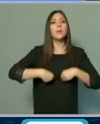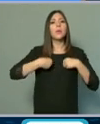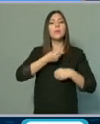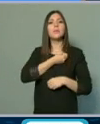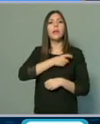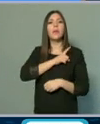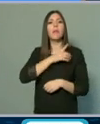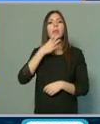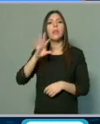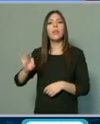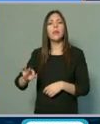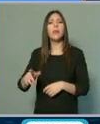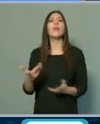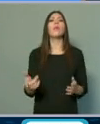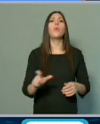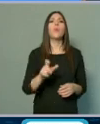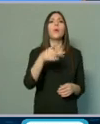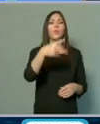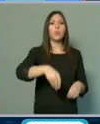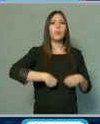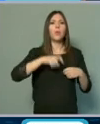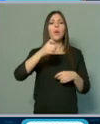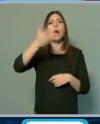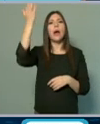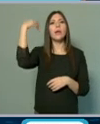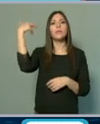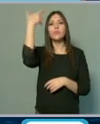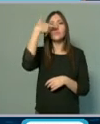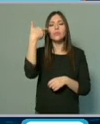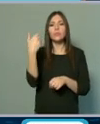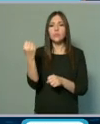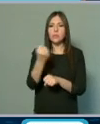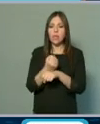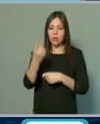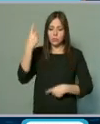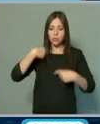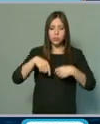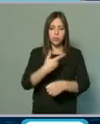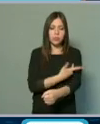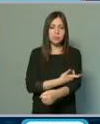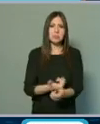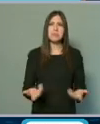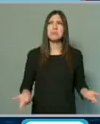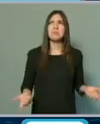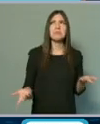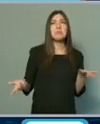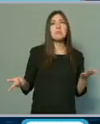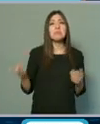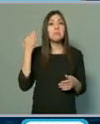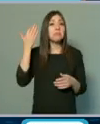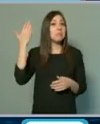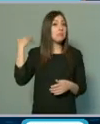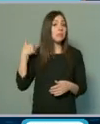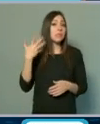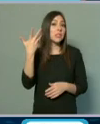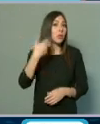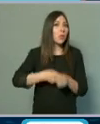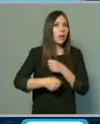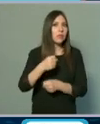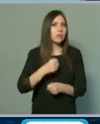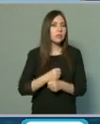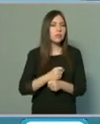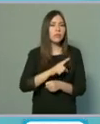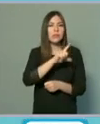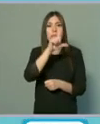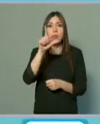veces les pregunto, ¿cuándo fue la última vez que te hiciste un chequeo médico? Ajá. No, pues Me dicen, no, hace 5 años. Y de